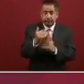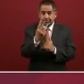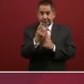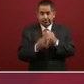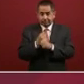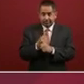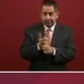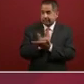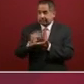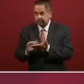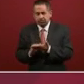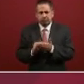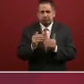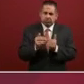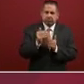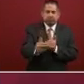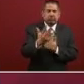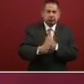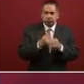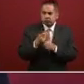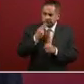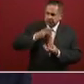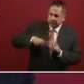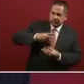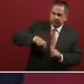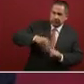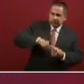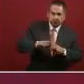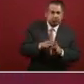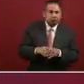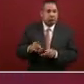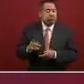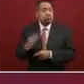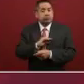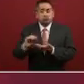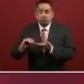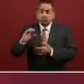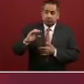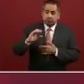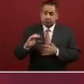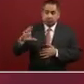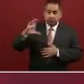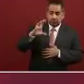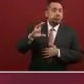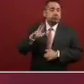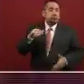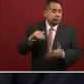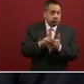años para utilizar el fondo nos ampliaron el capital hasta ocho mil